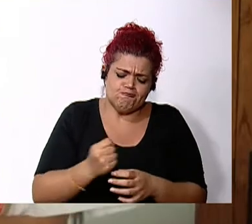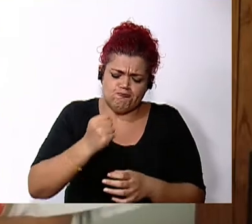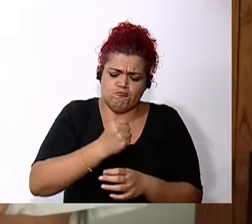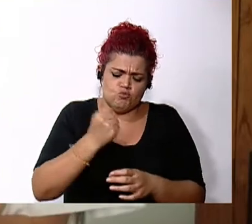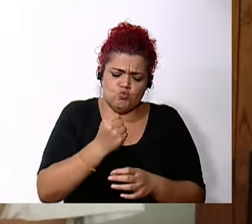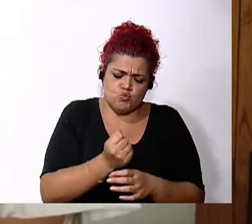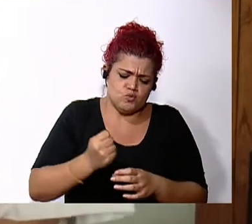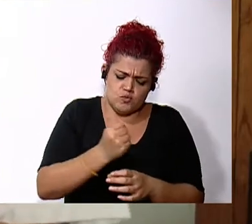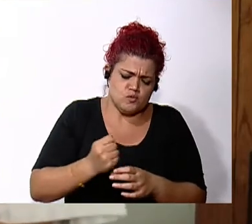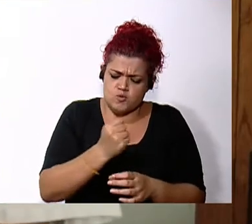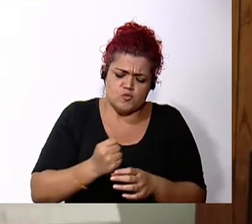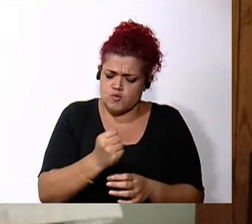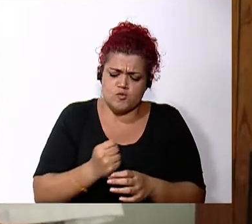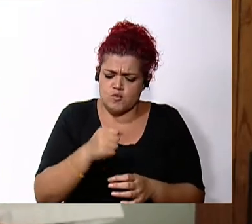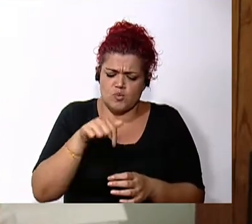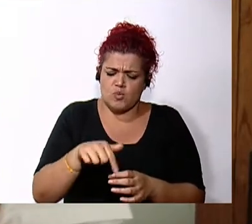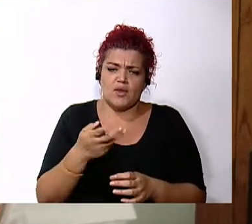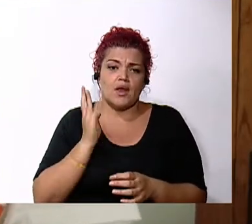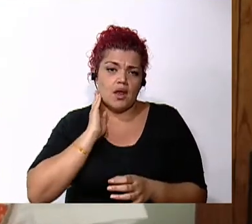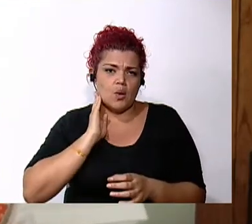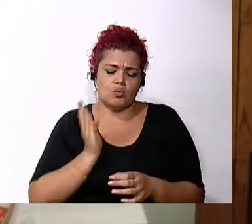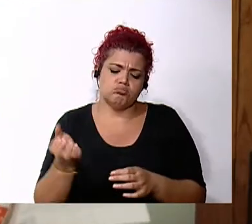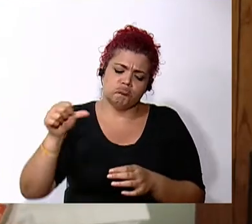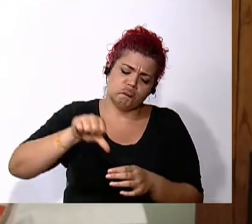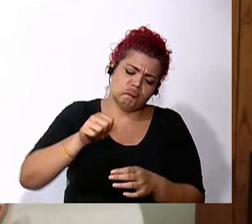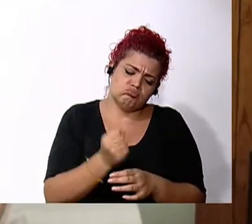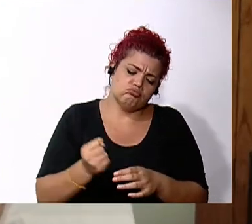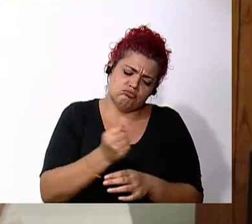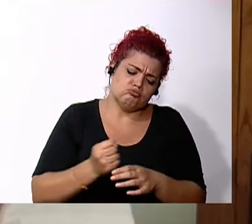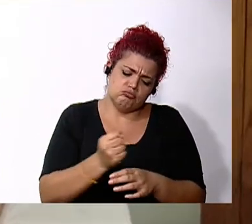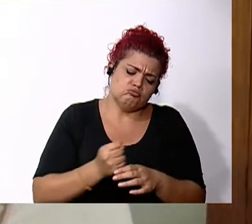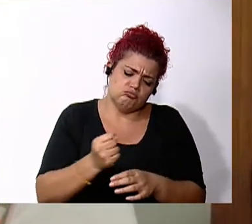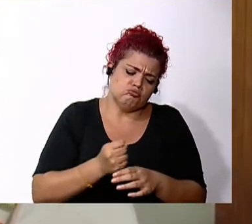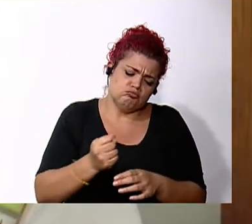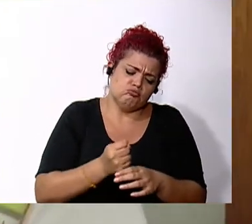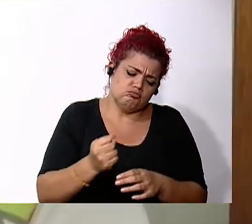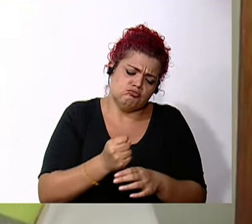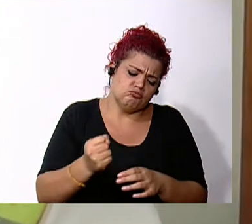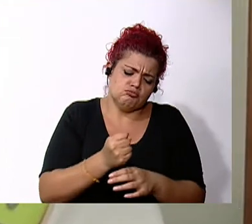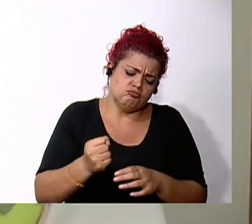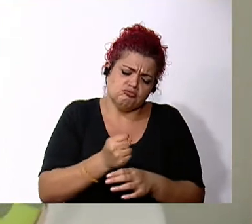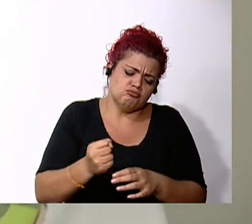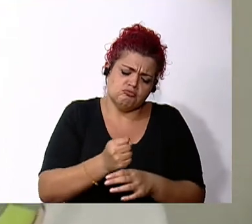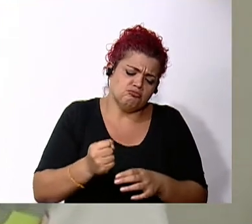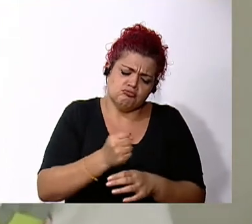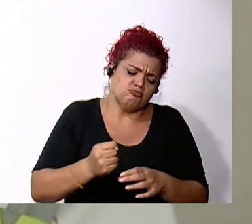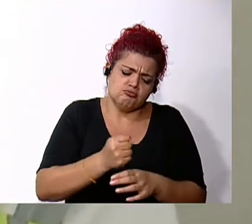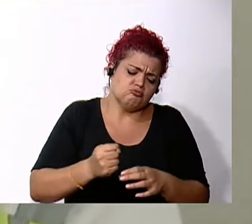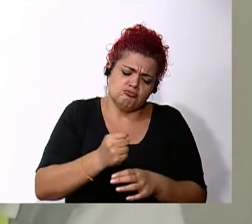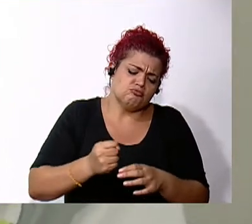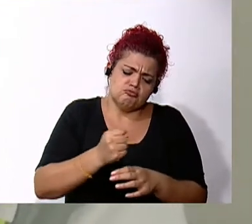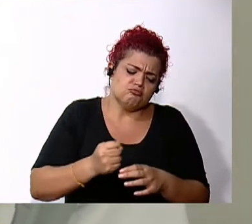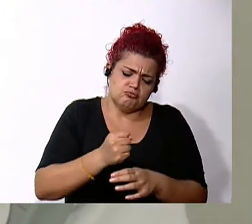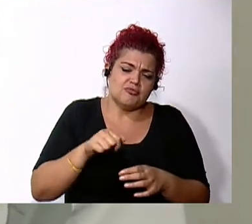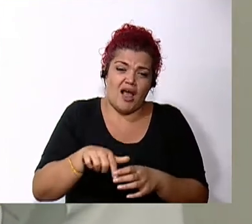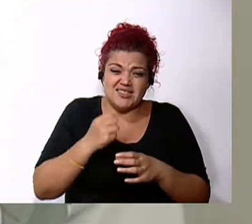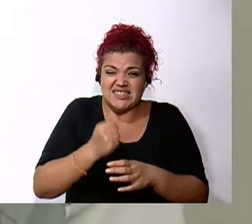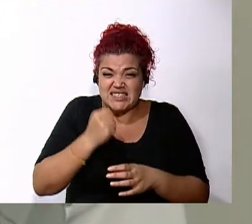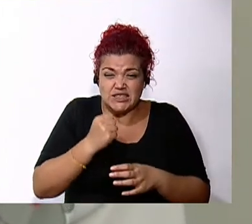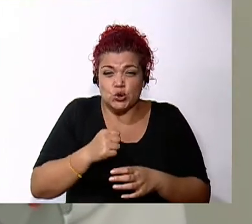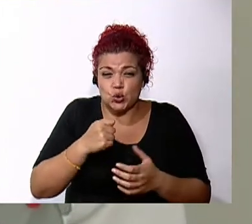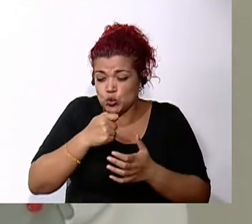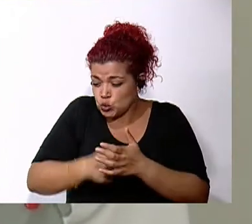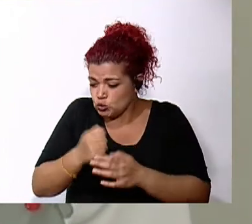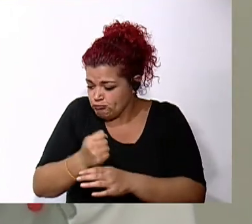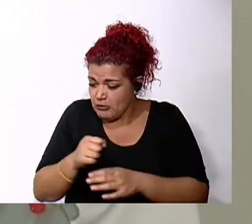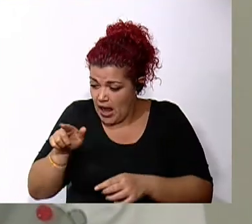disolver esa clorofila en etanol, el alcohol de farmacia, ¿vale? Le vamos a echar ahí una... ¡Tú dale fuerte ahí! ¡Perfecto,